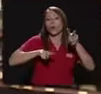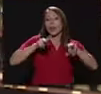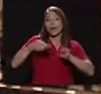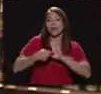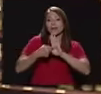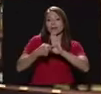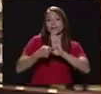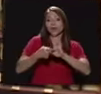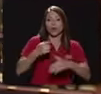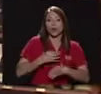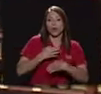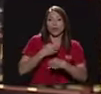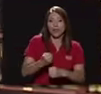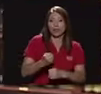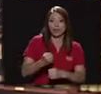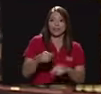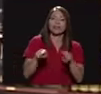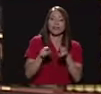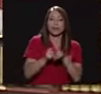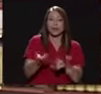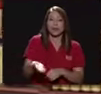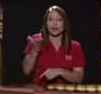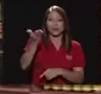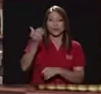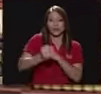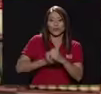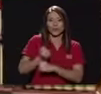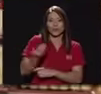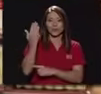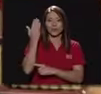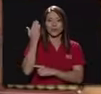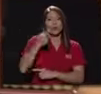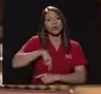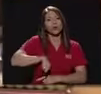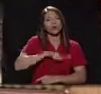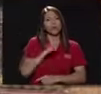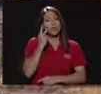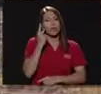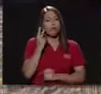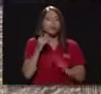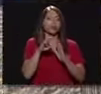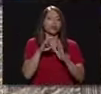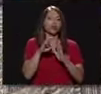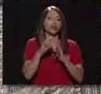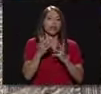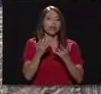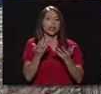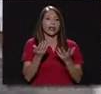de los indicadores para el cierre del 2016, también aumentó. Veíamos que teníamos